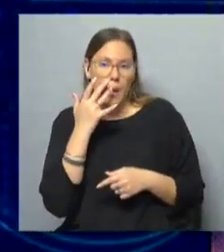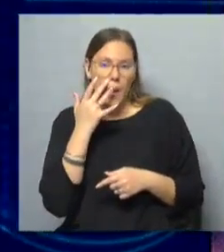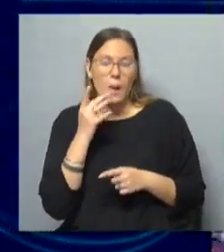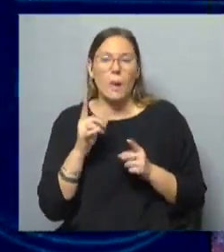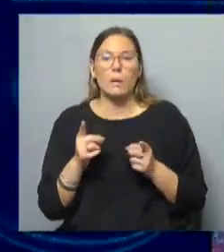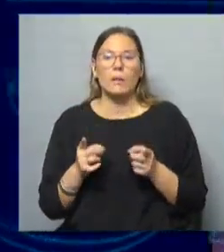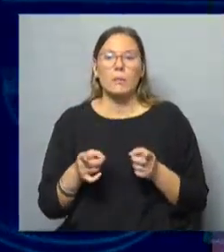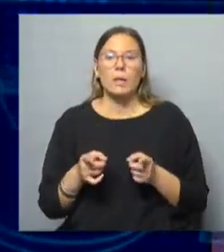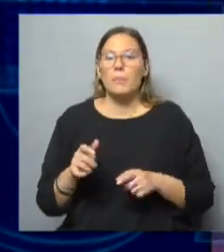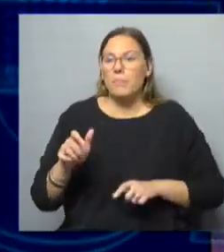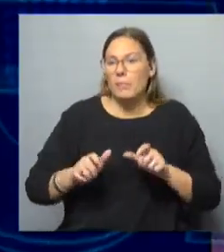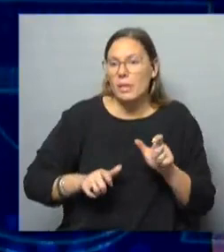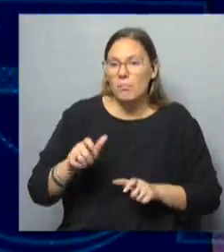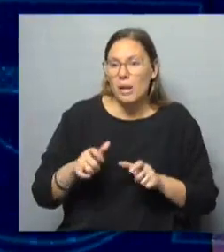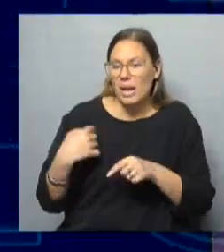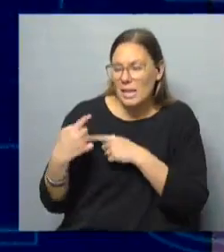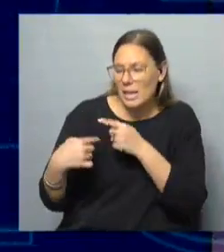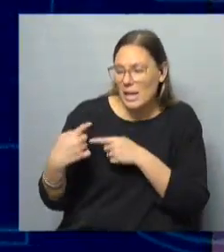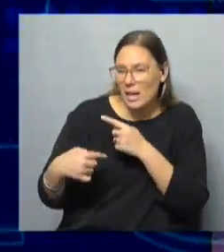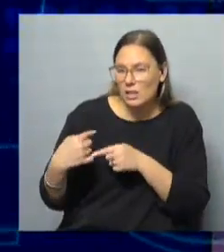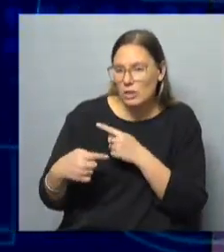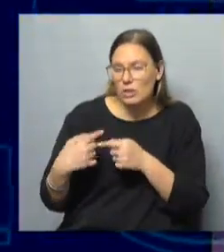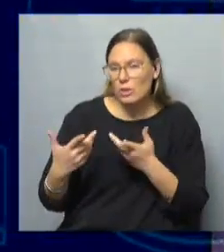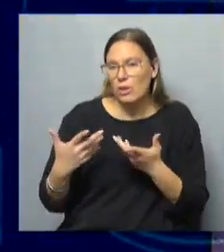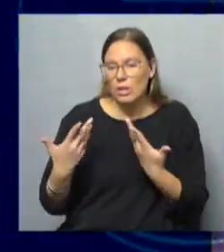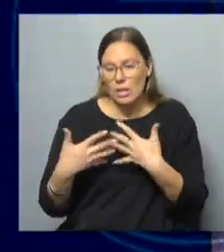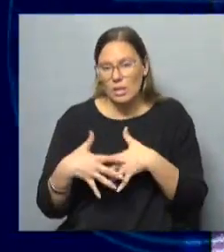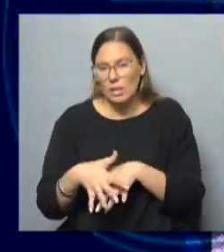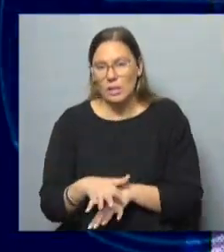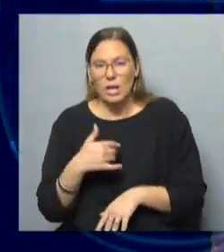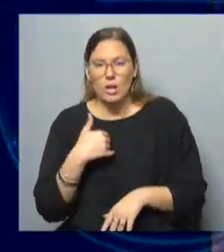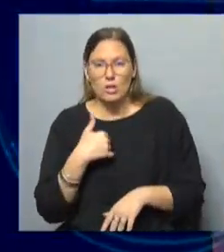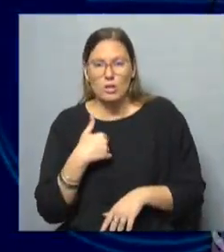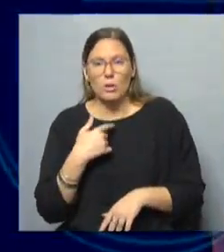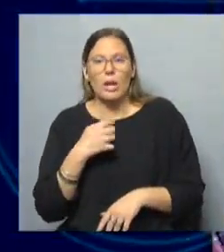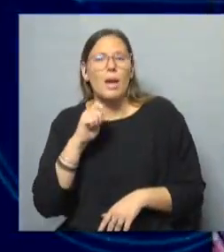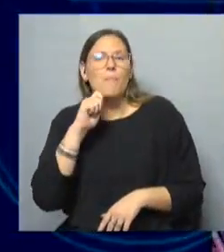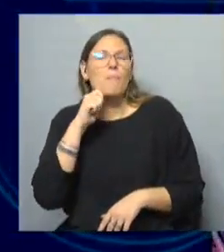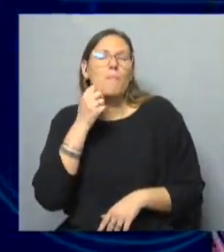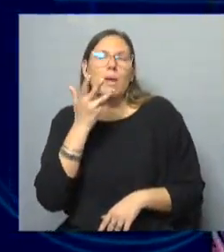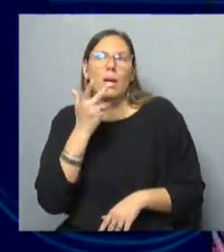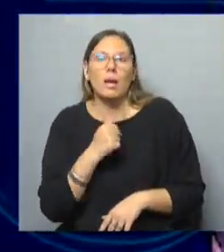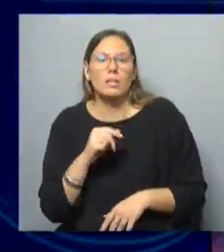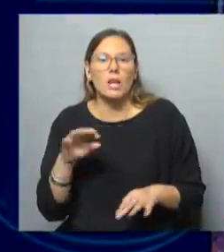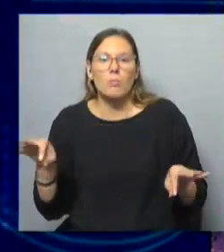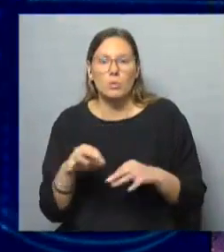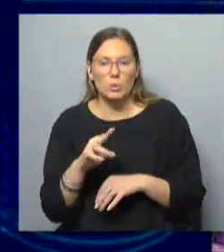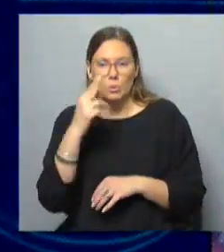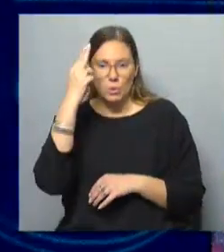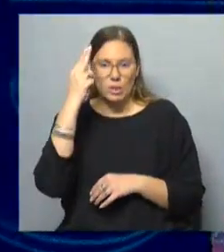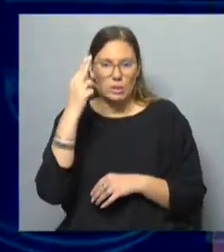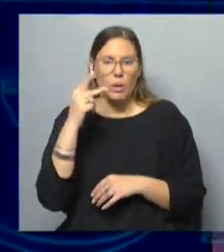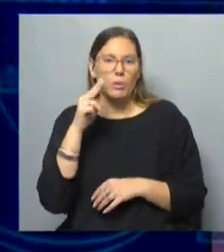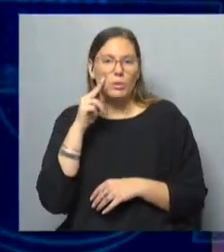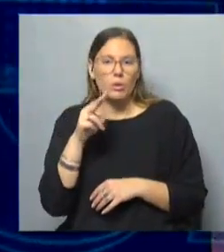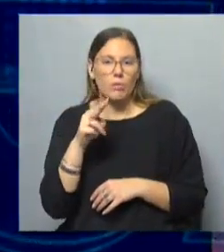está eso, ¿no? De la gente, las generaciones que se van mezclando. Para mí, yo que soy un fan de la música uruguaya, digo, cuando